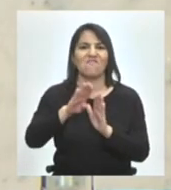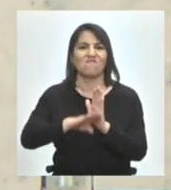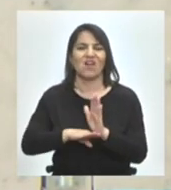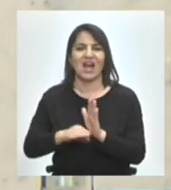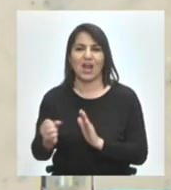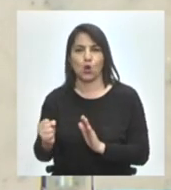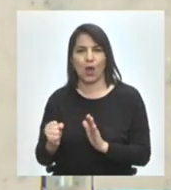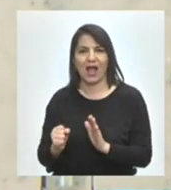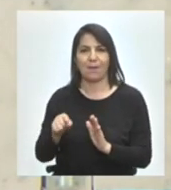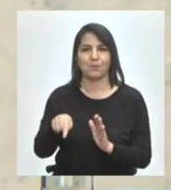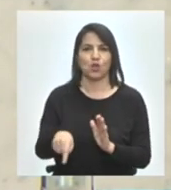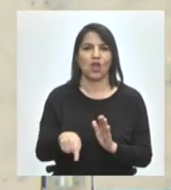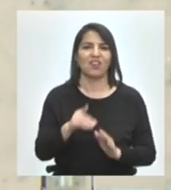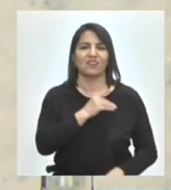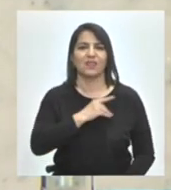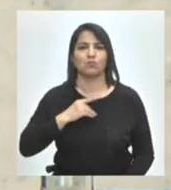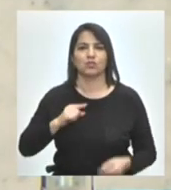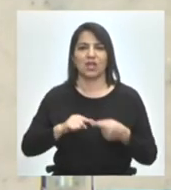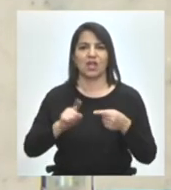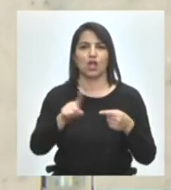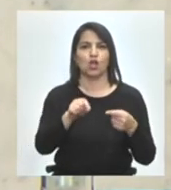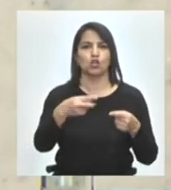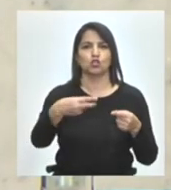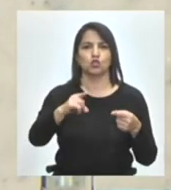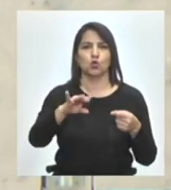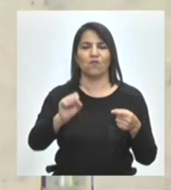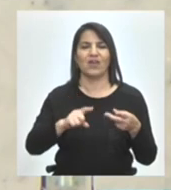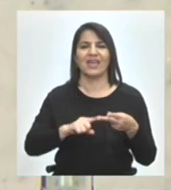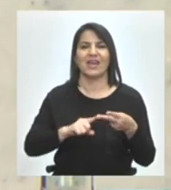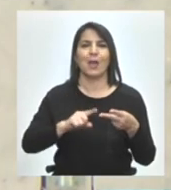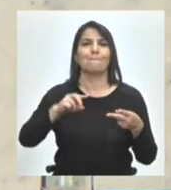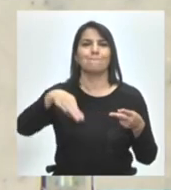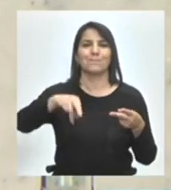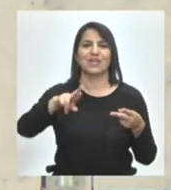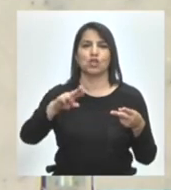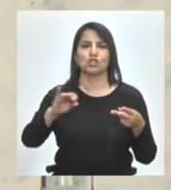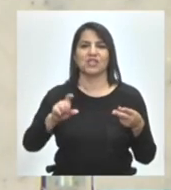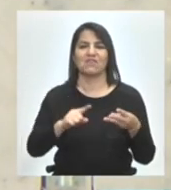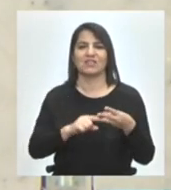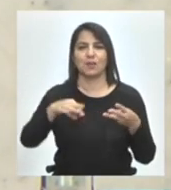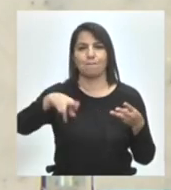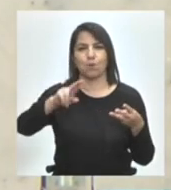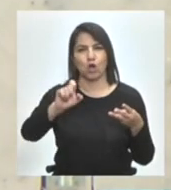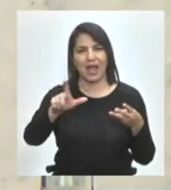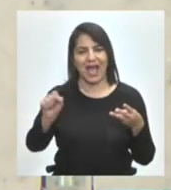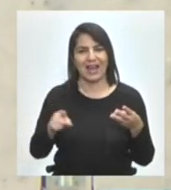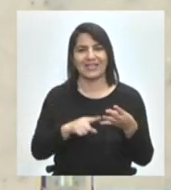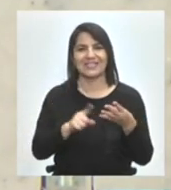Stefan Schubert, Vlado Mirosevic y las diputadas Carla Morales y Marisela Santibáñez.